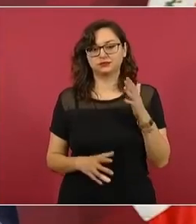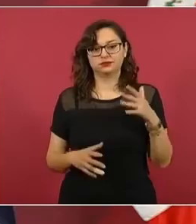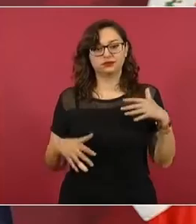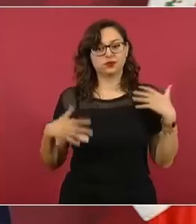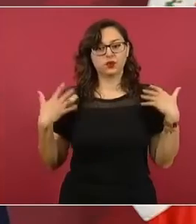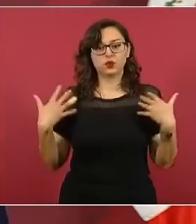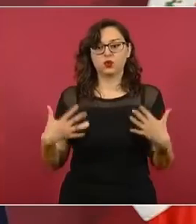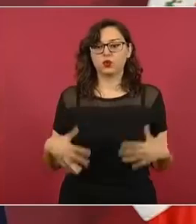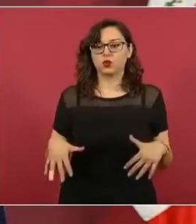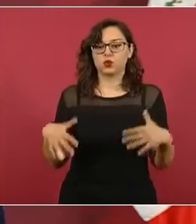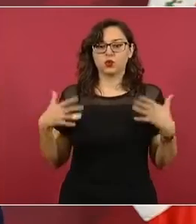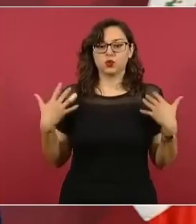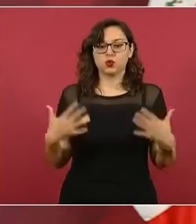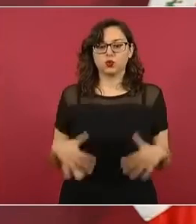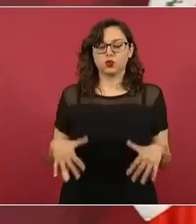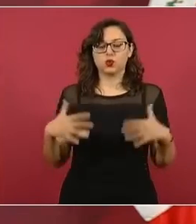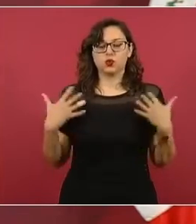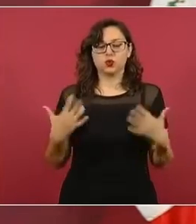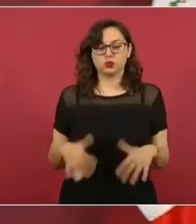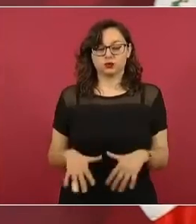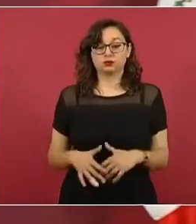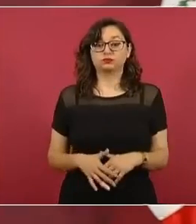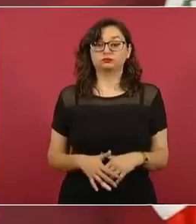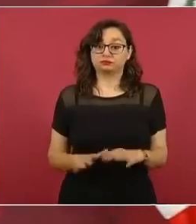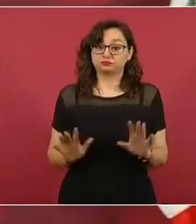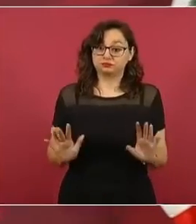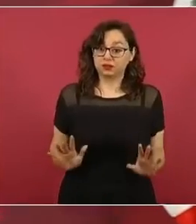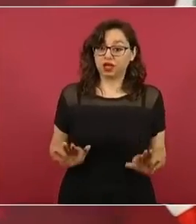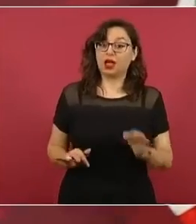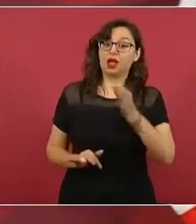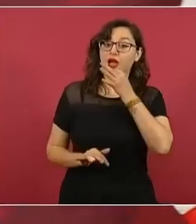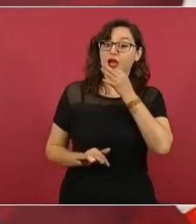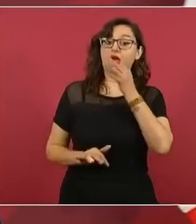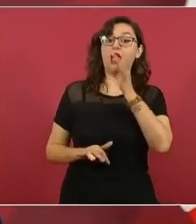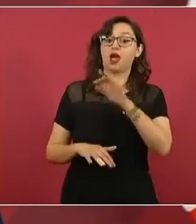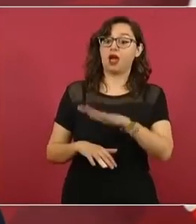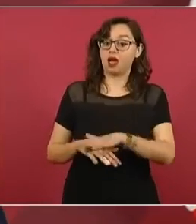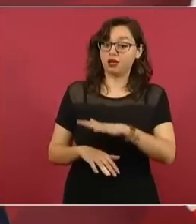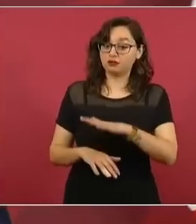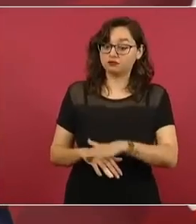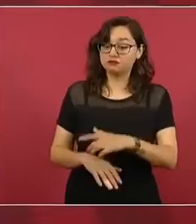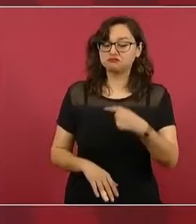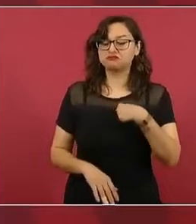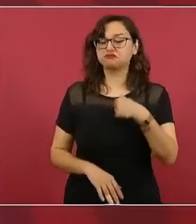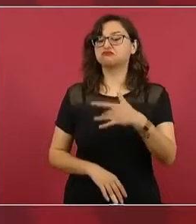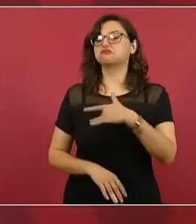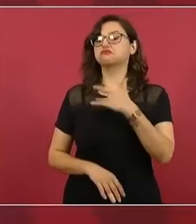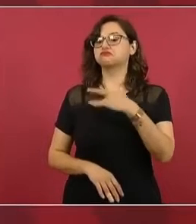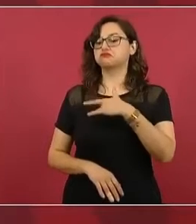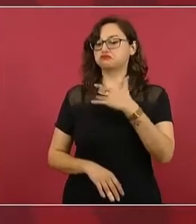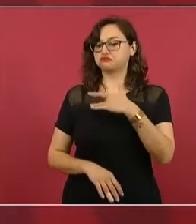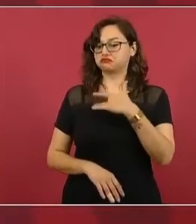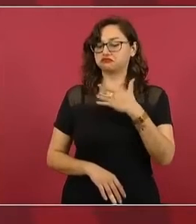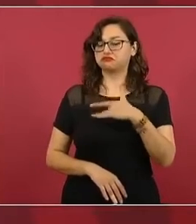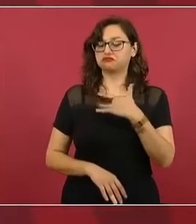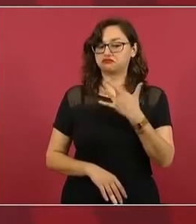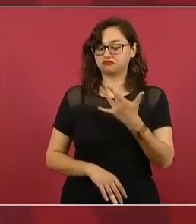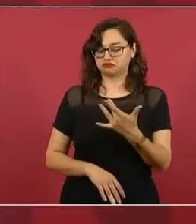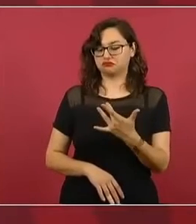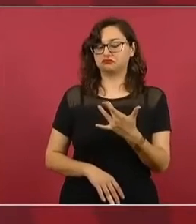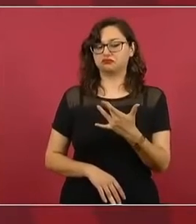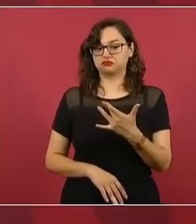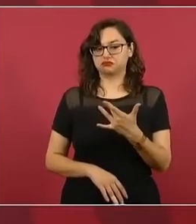Es muy probable, lo adelanto, es mi pronóstico, que